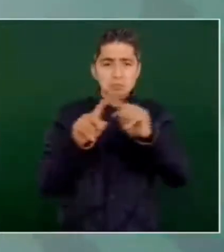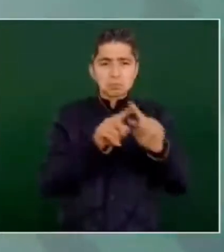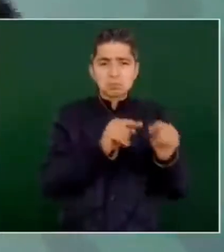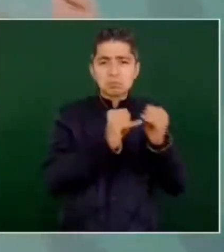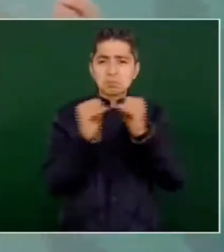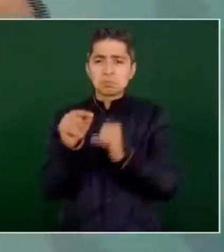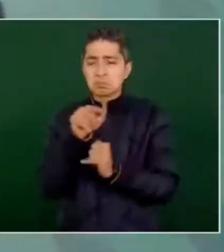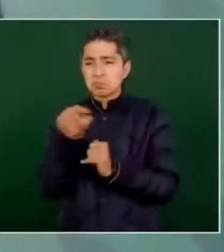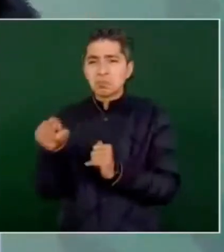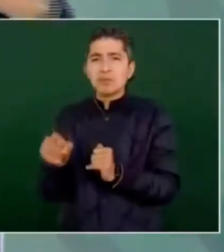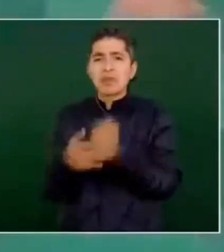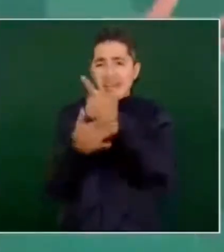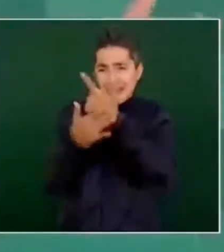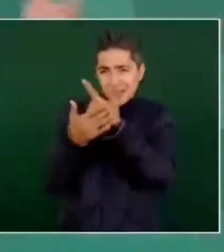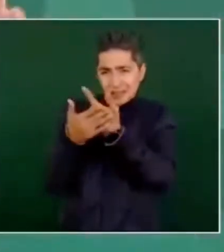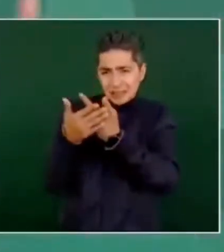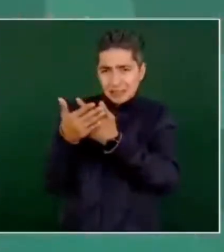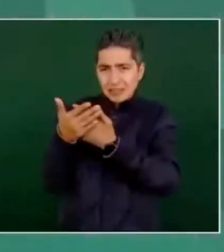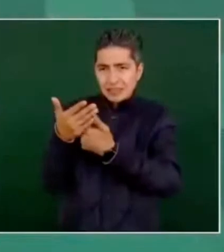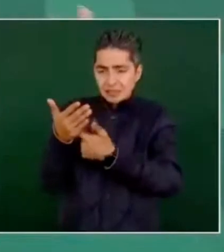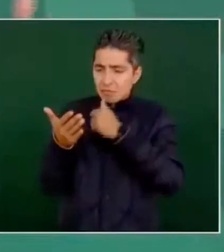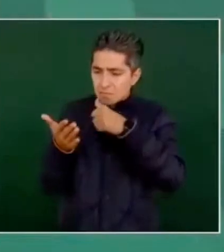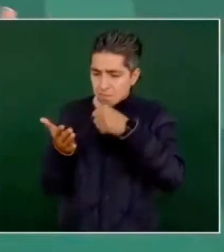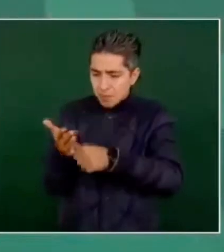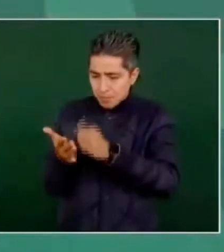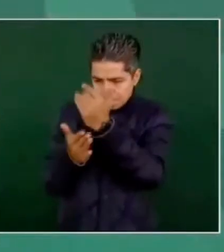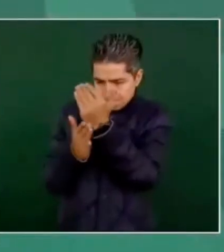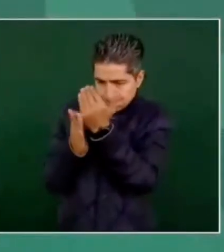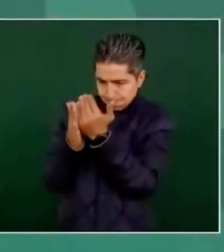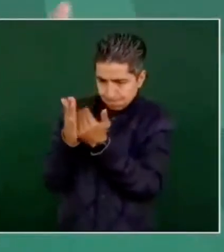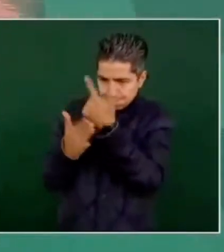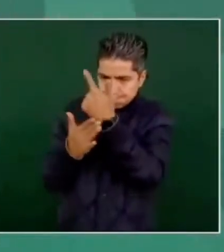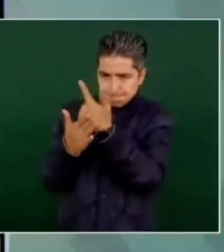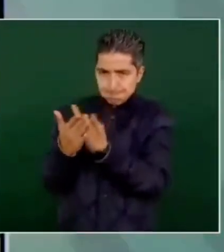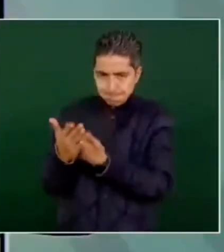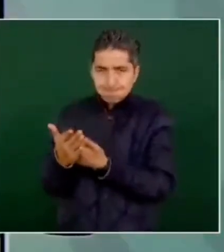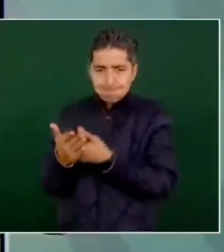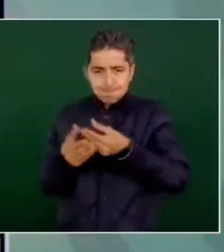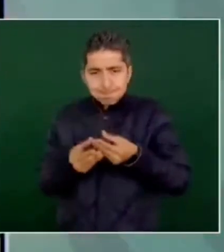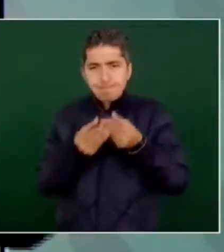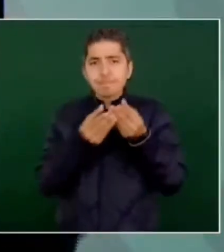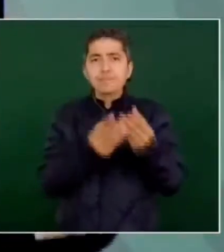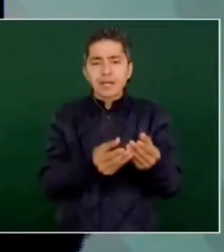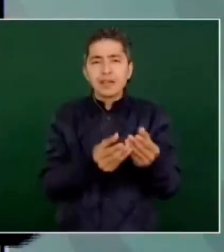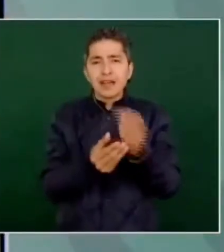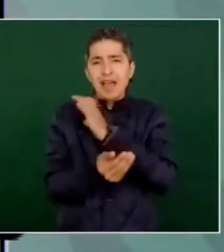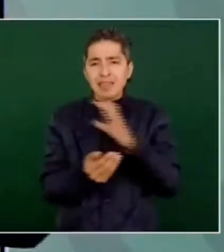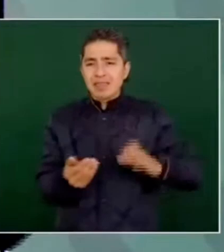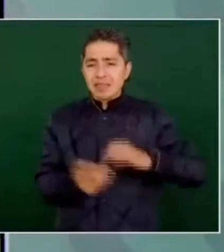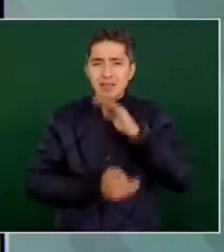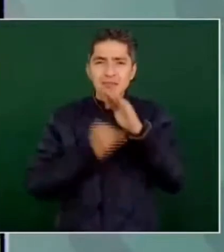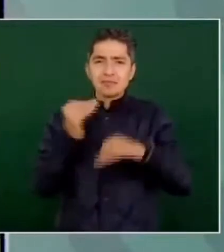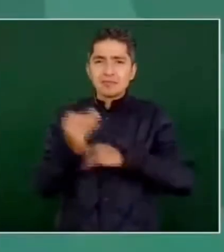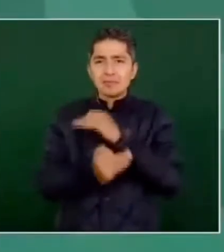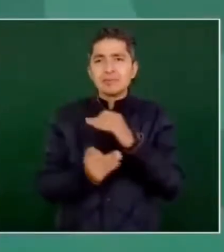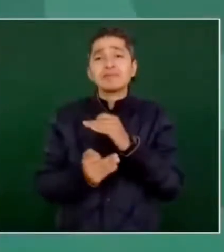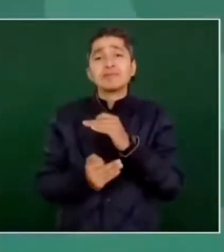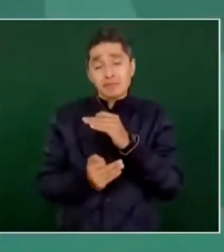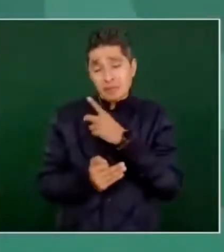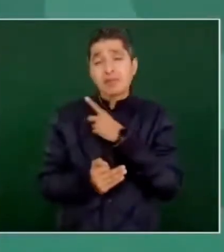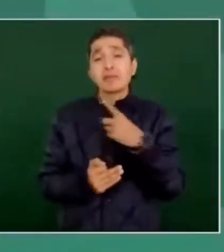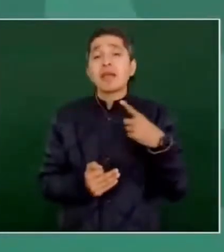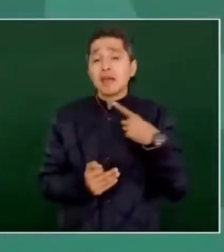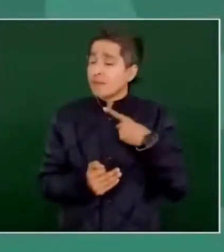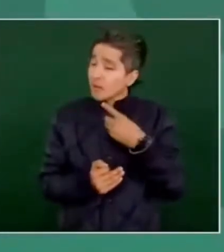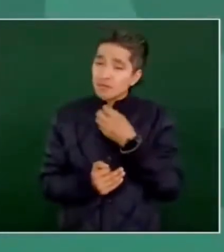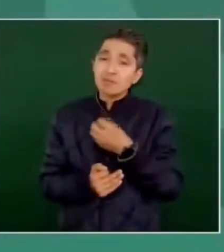le mandamos la lista de los candidatos, que eso es lo que yo creo que deben hacer los partidos,